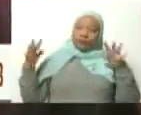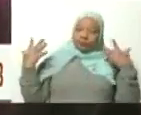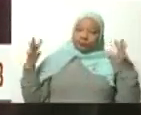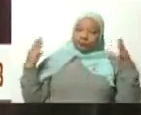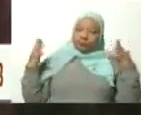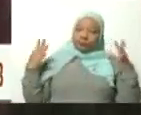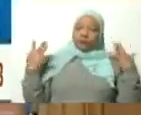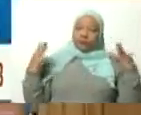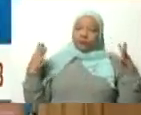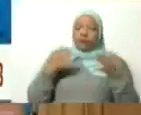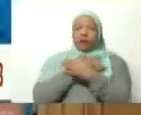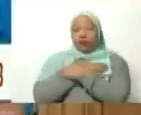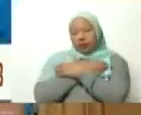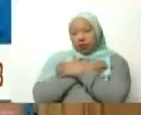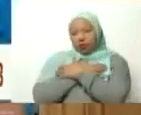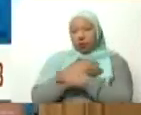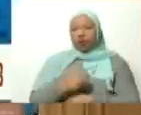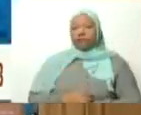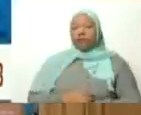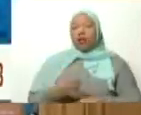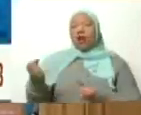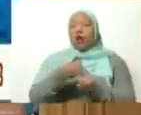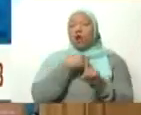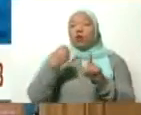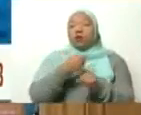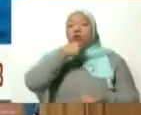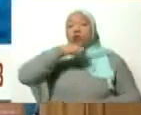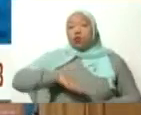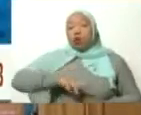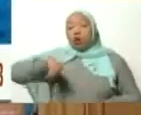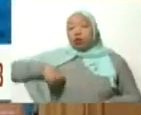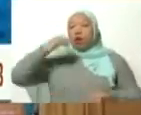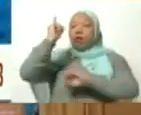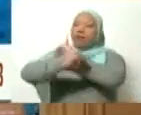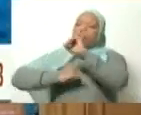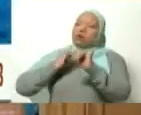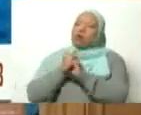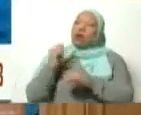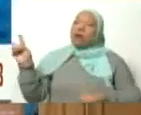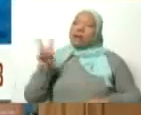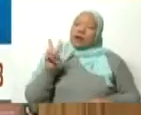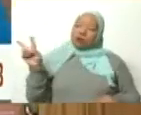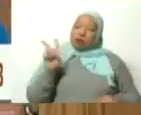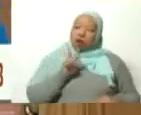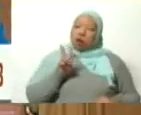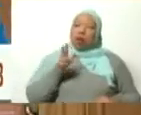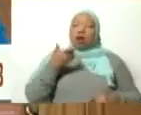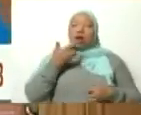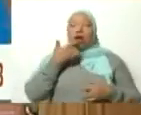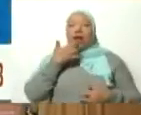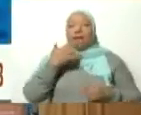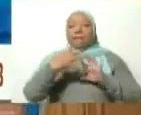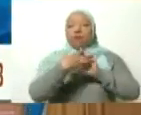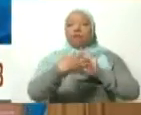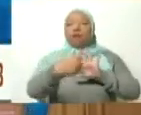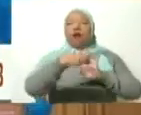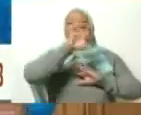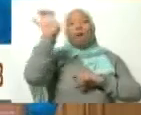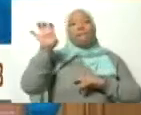Batallas históricas, pero que también trascienden lo internacional, Venezuela dando el ejemplo. Porque si